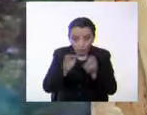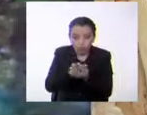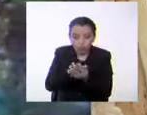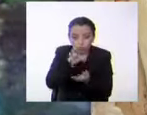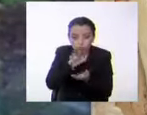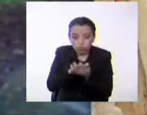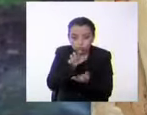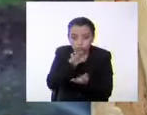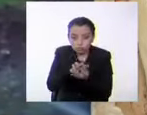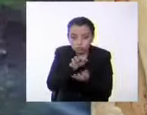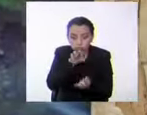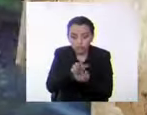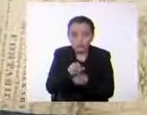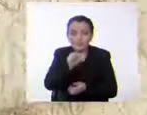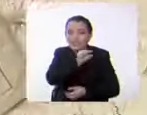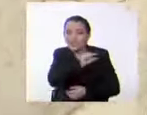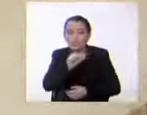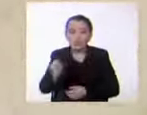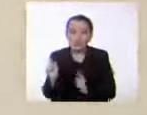como metamorfosis.